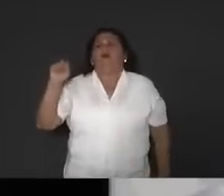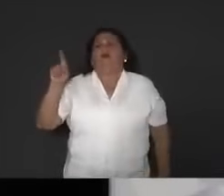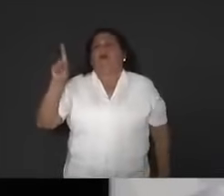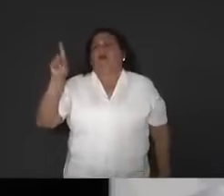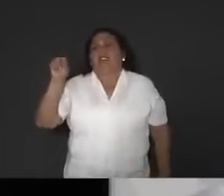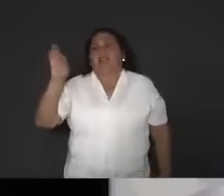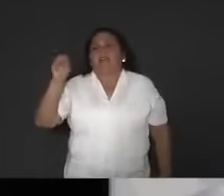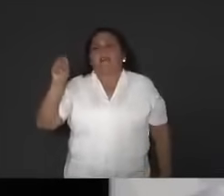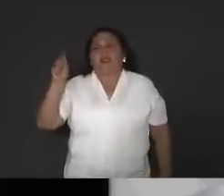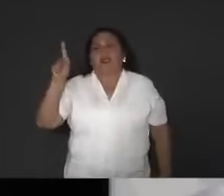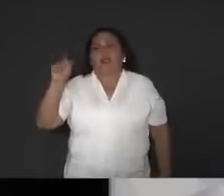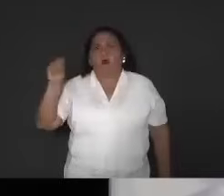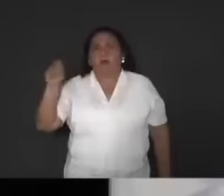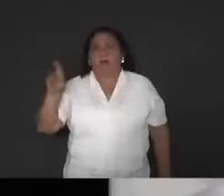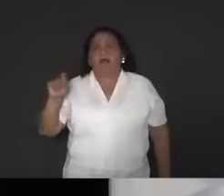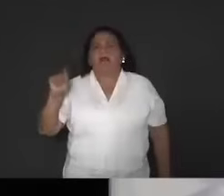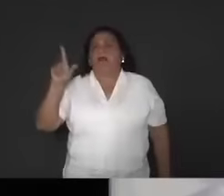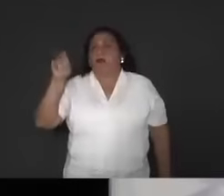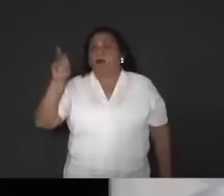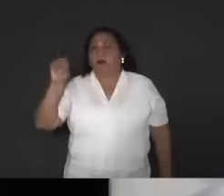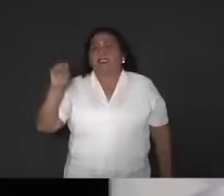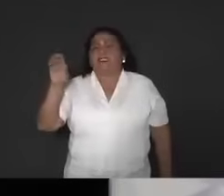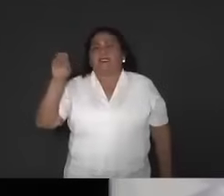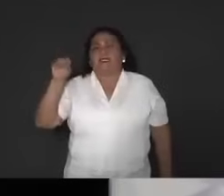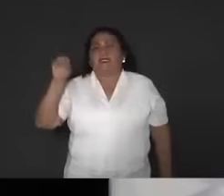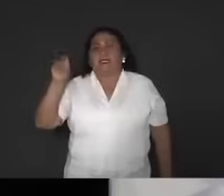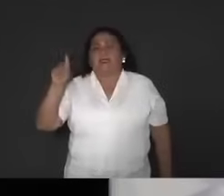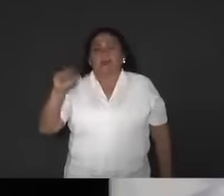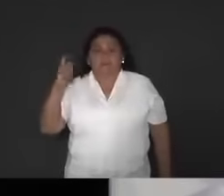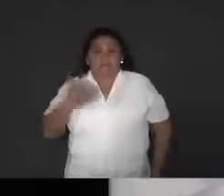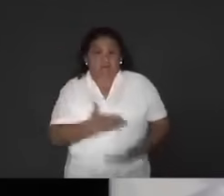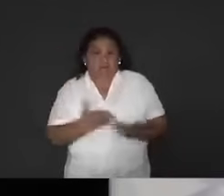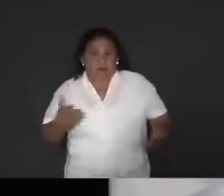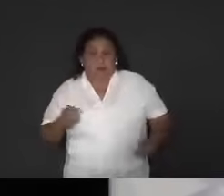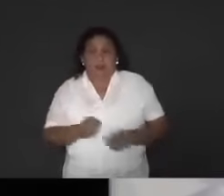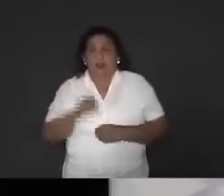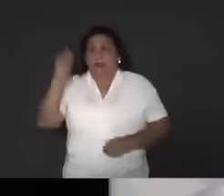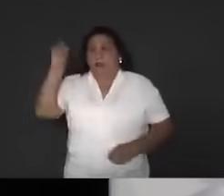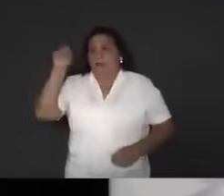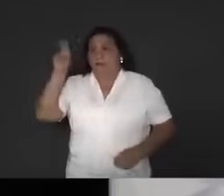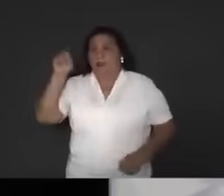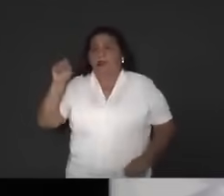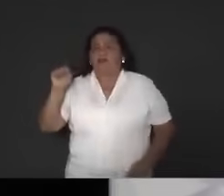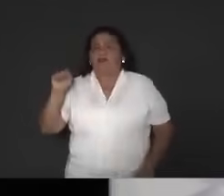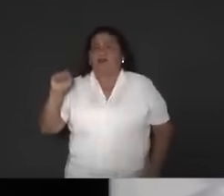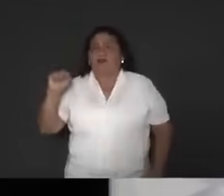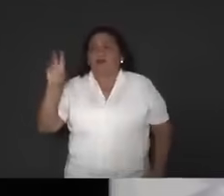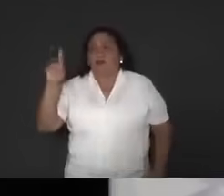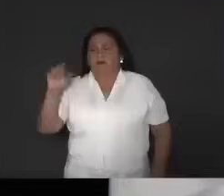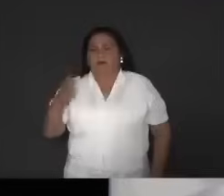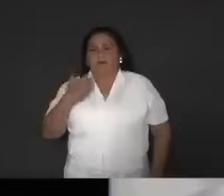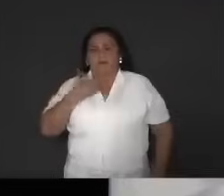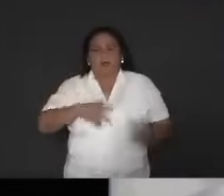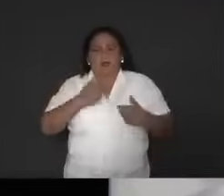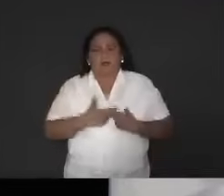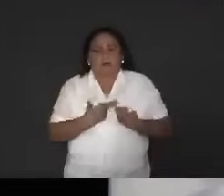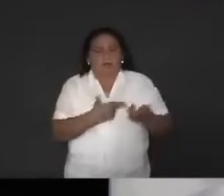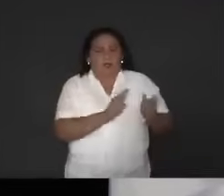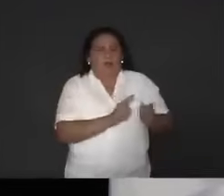Dafne López, Marco Celis, Luis Evia y su reciente adquisición, Mauricio Sahuí. Bienvenidos al Club de la